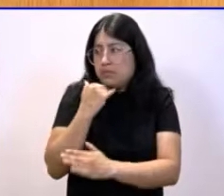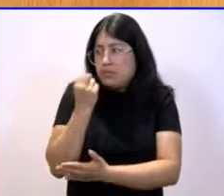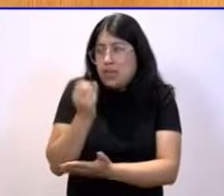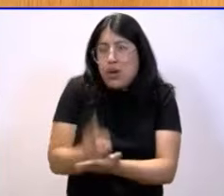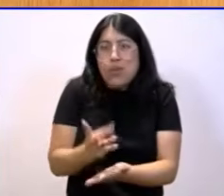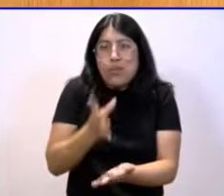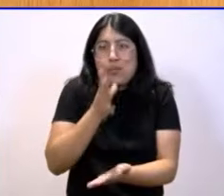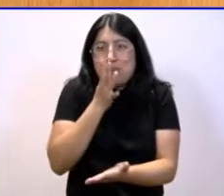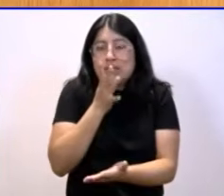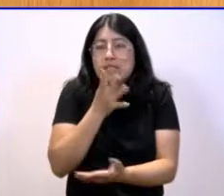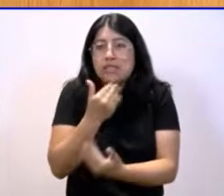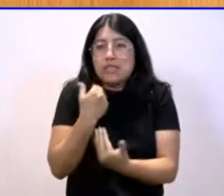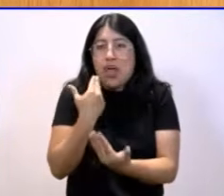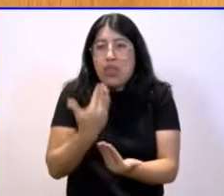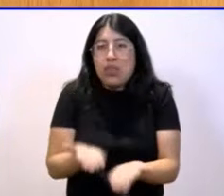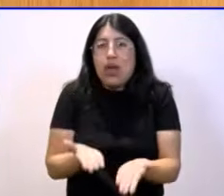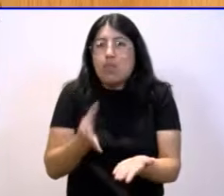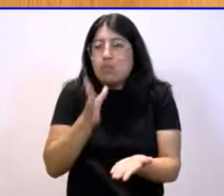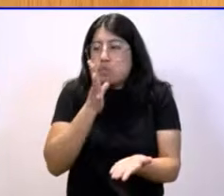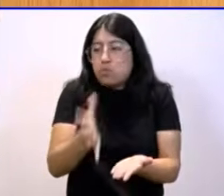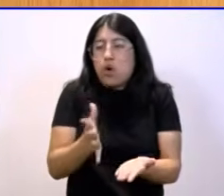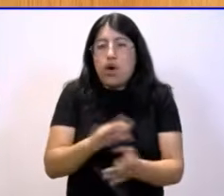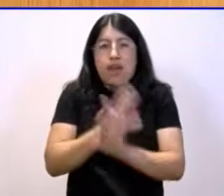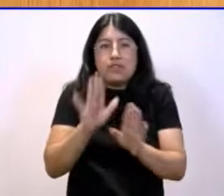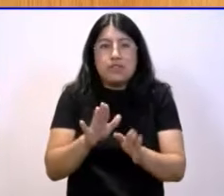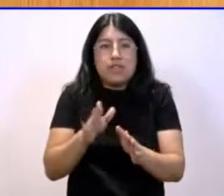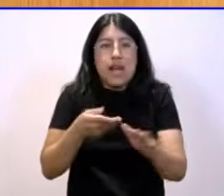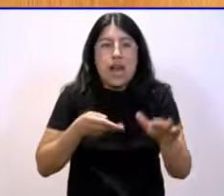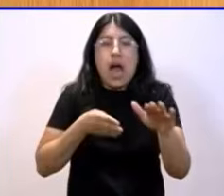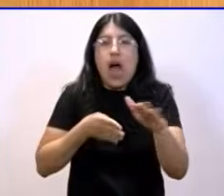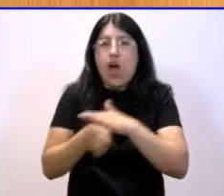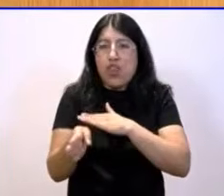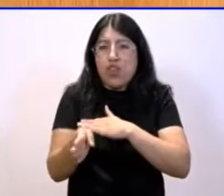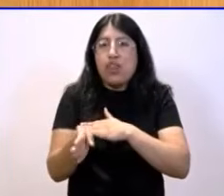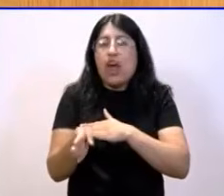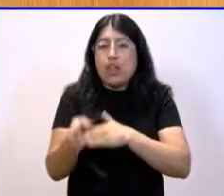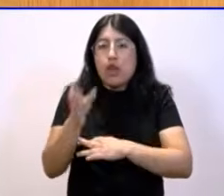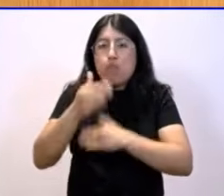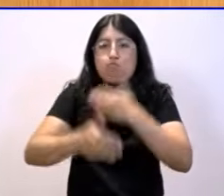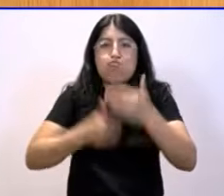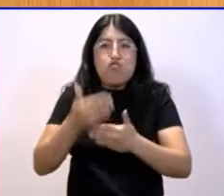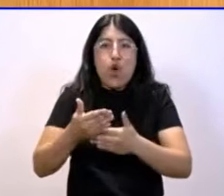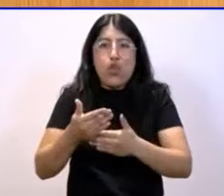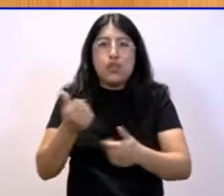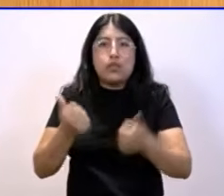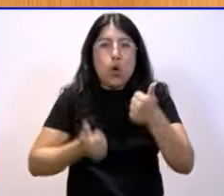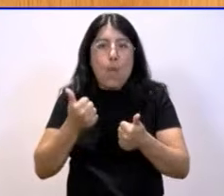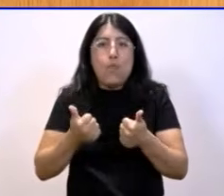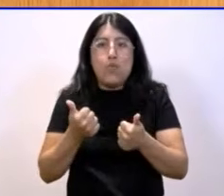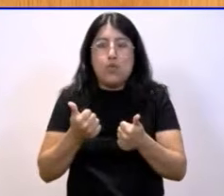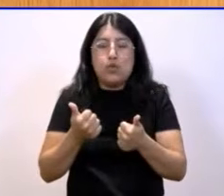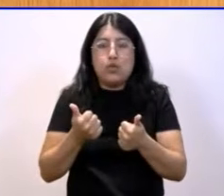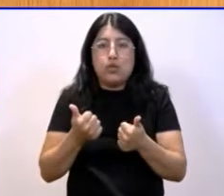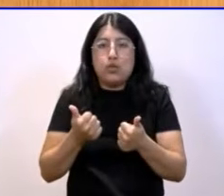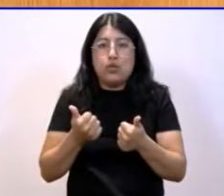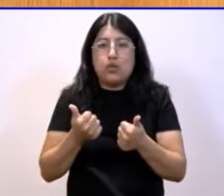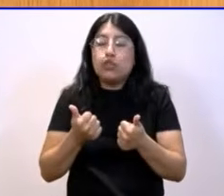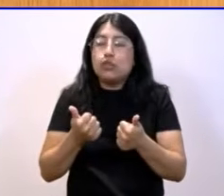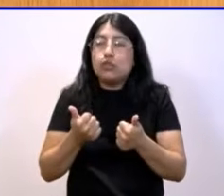igual de asimilable al que ha hecho una persona que ha accedido a la función pública a través de un proceso público de oposiciones o de